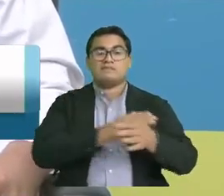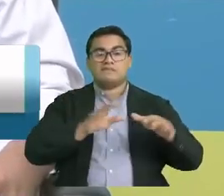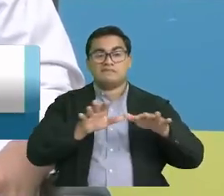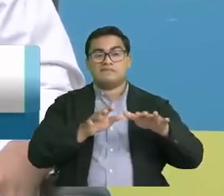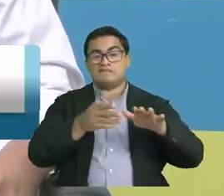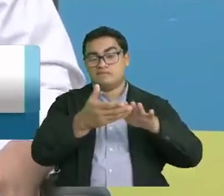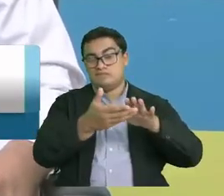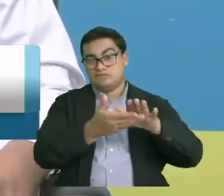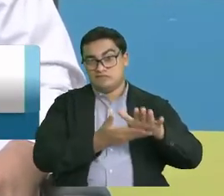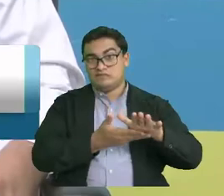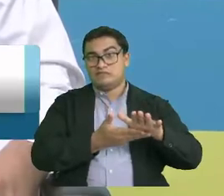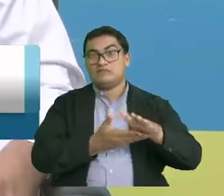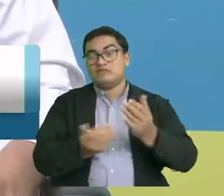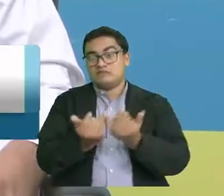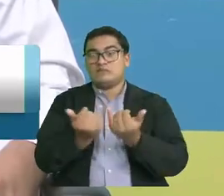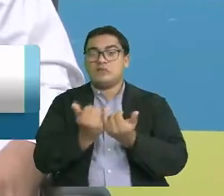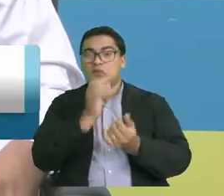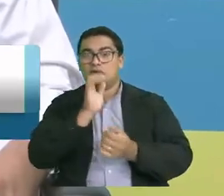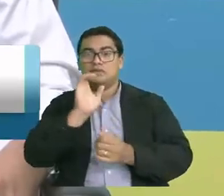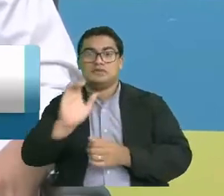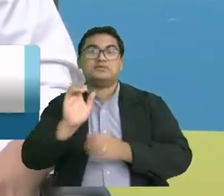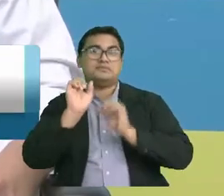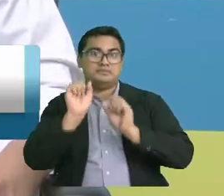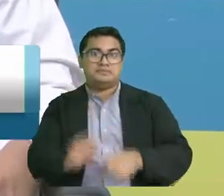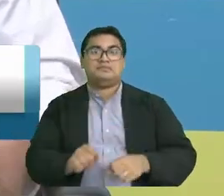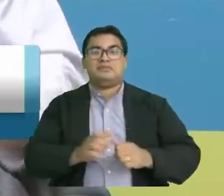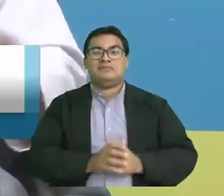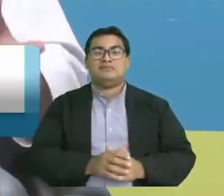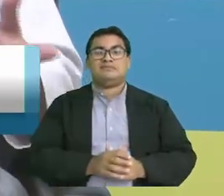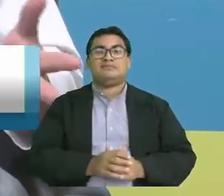altas probabilidades de que él sea un niño con pie plano,